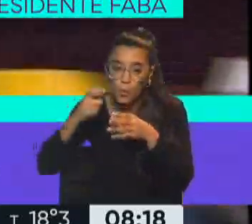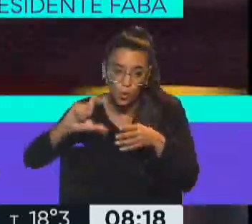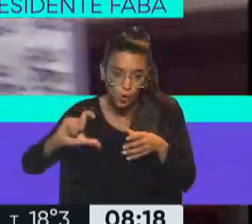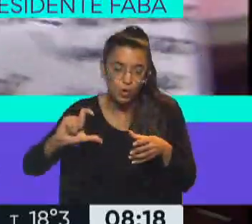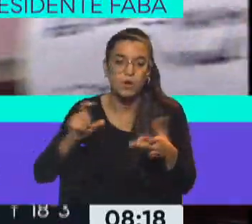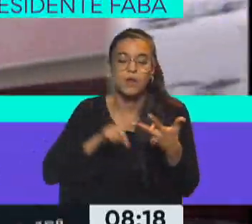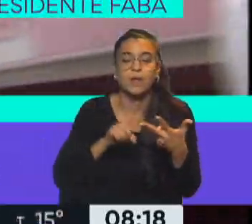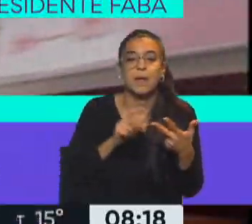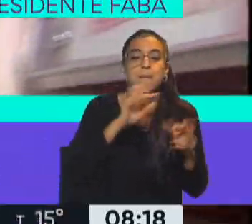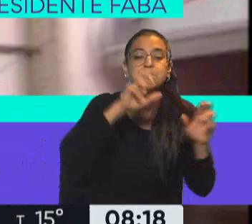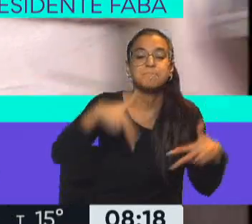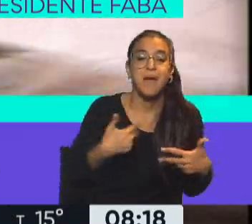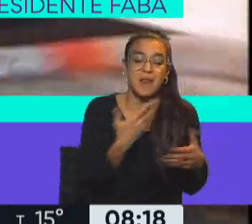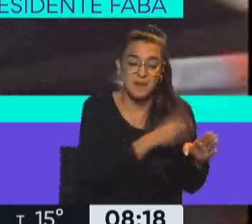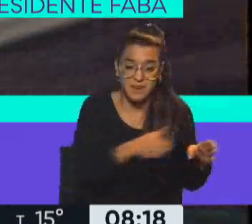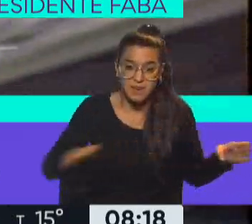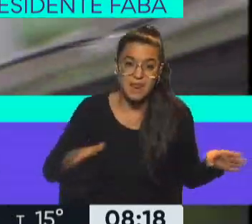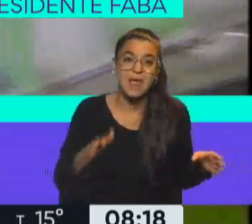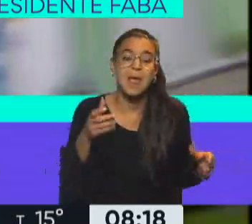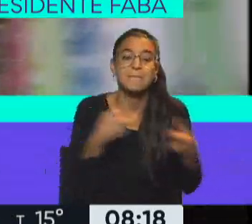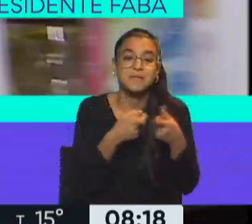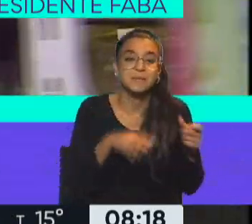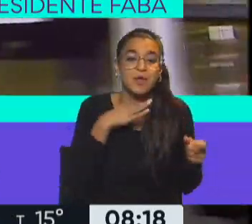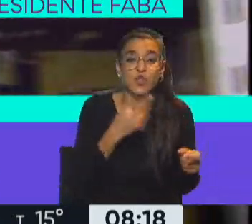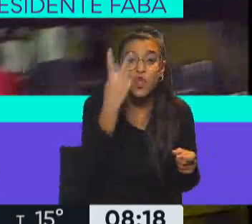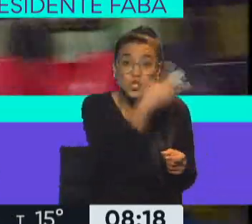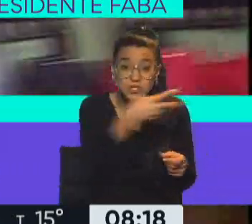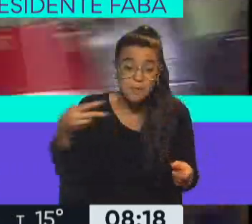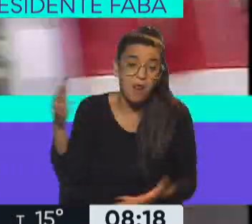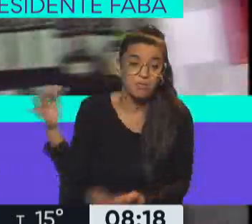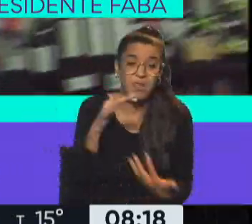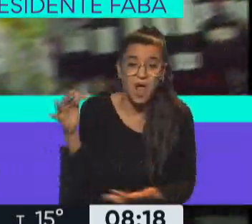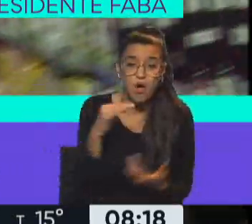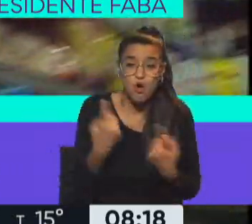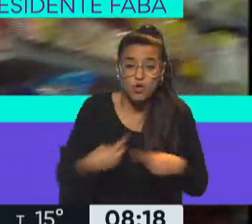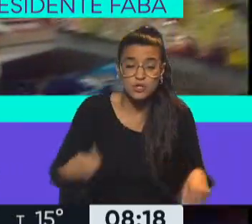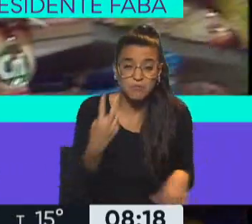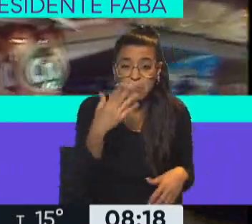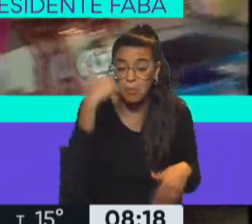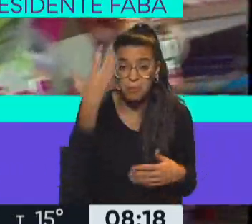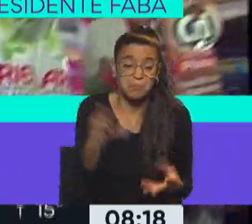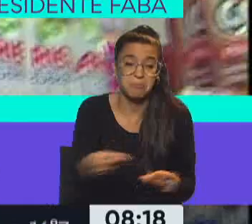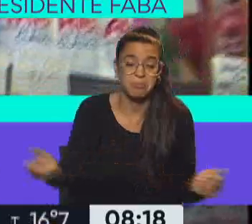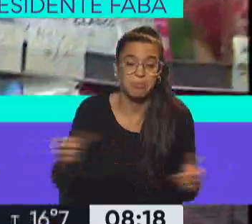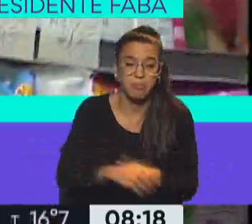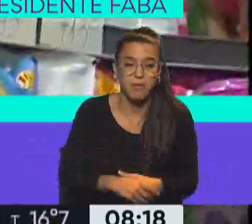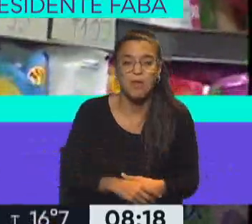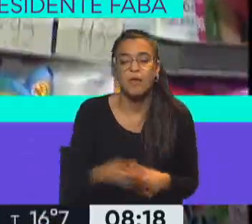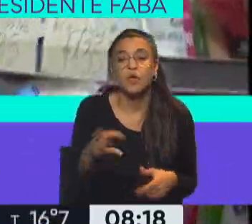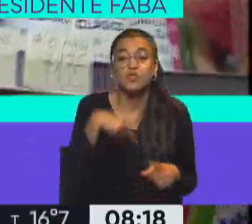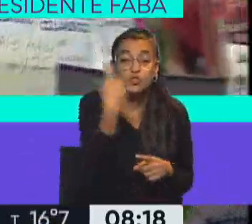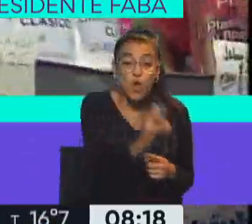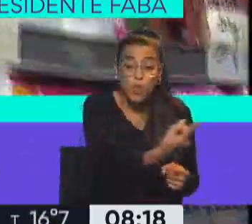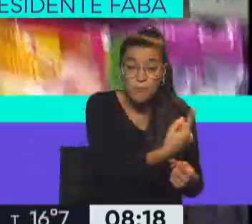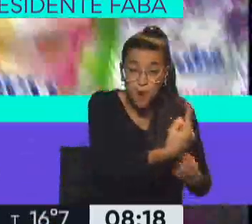esta marca mexicana dos semanas solamente en nuestras mercaderías después desapareció todos los demás